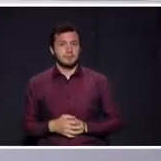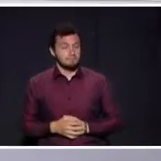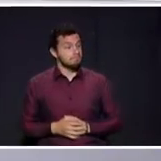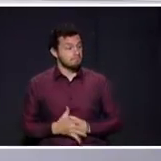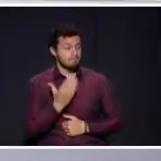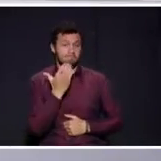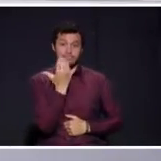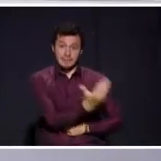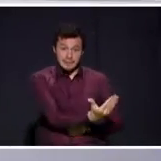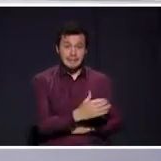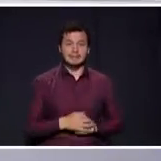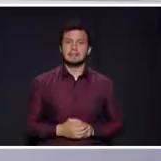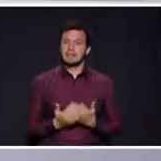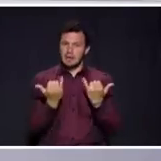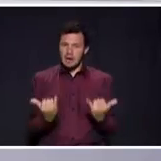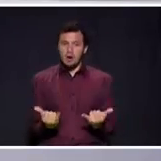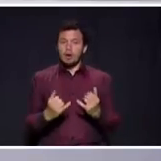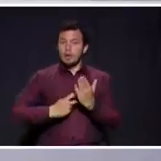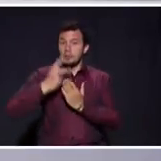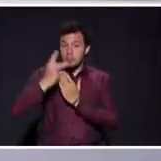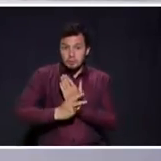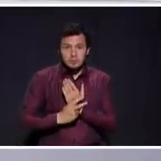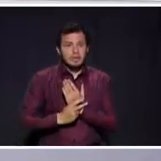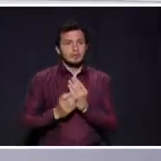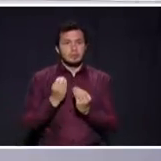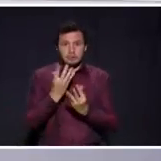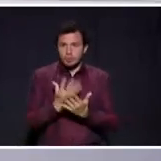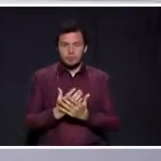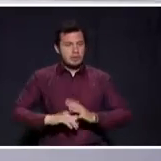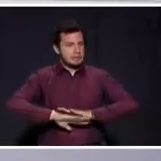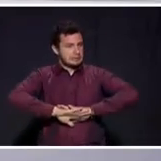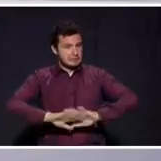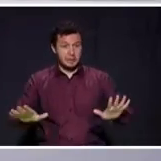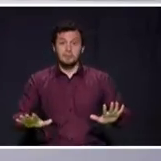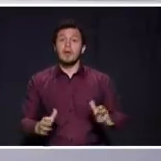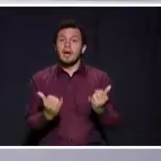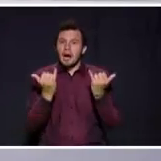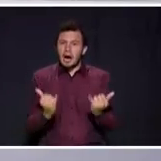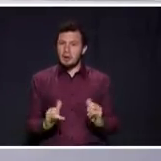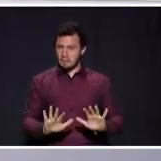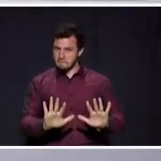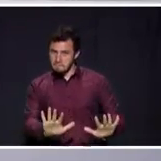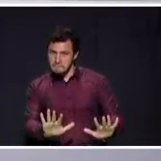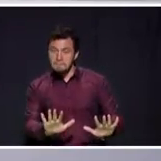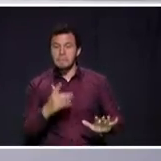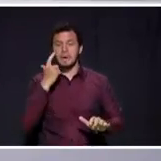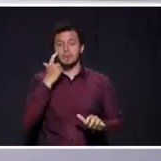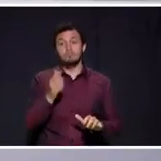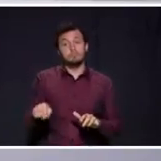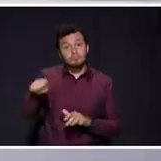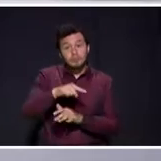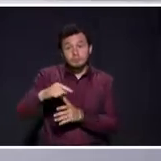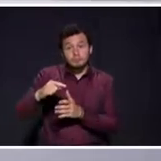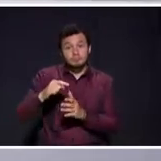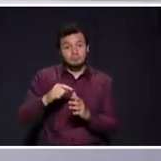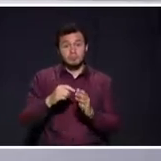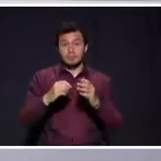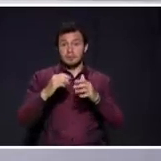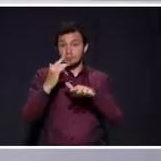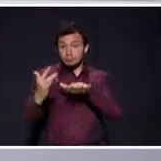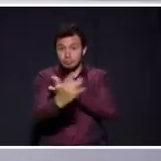de infraestructura nosotros vamos a hacer una primera pausa por supuesto invitando a todos los televidentes para que sigan participando a través de las redes sociales con el